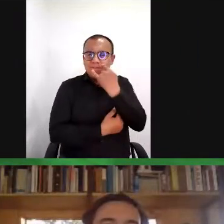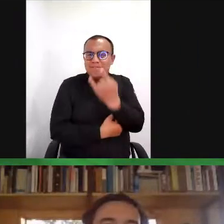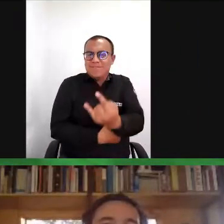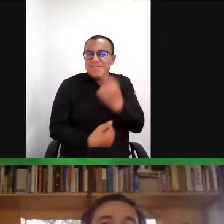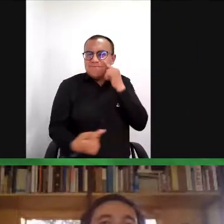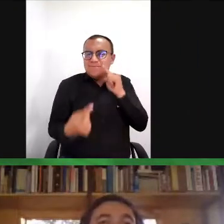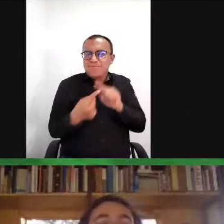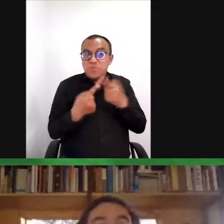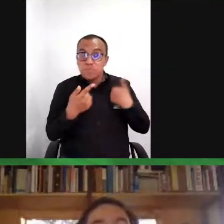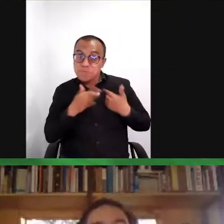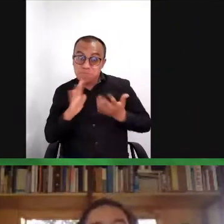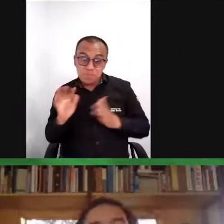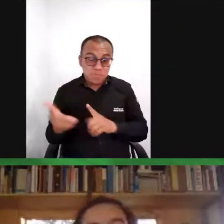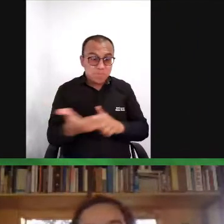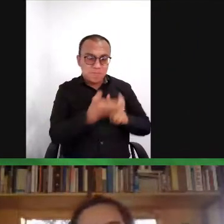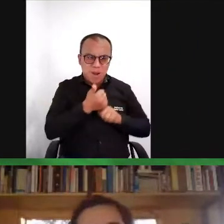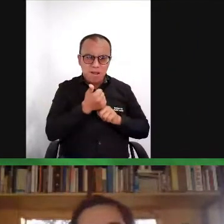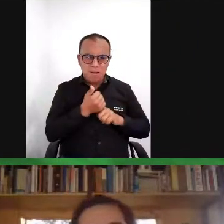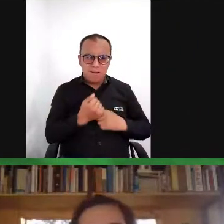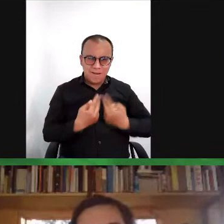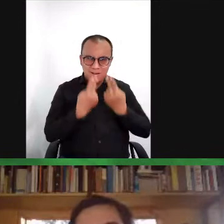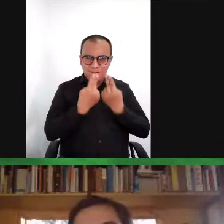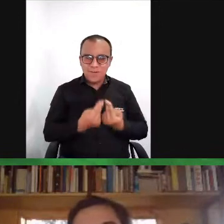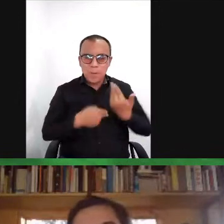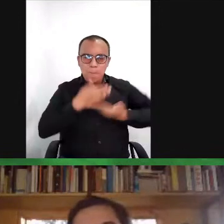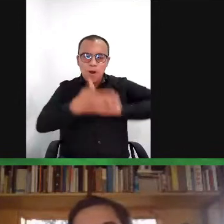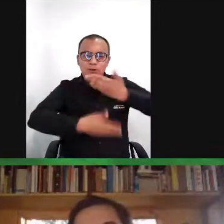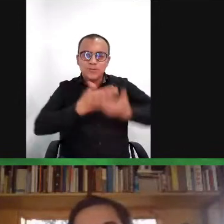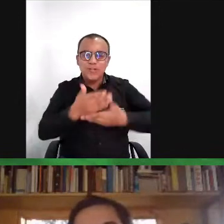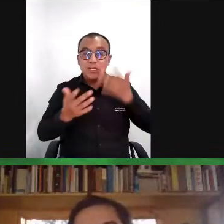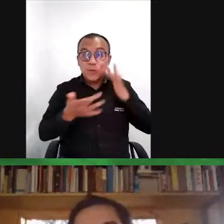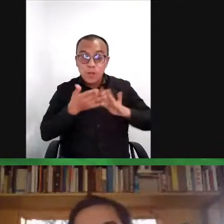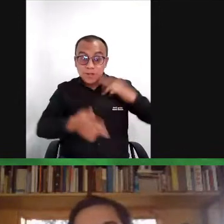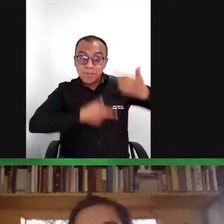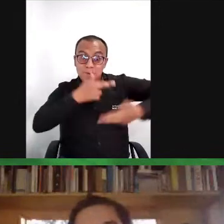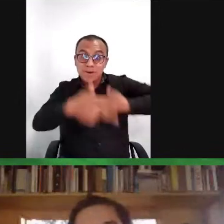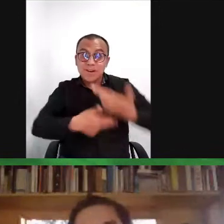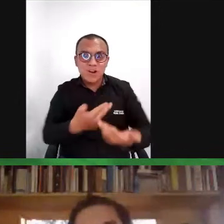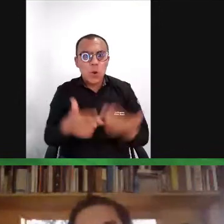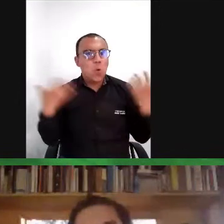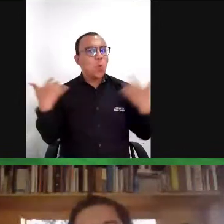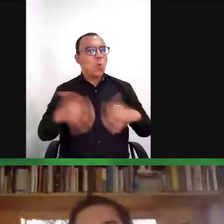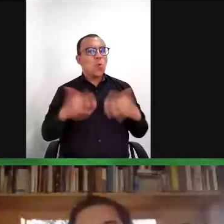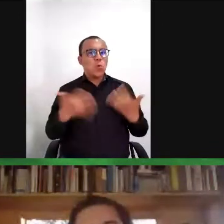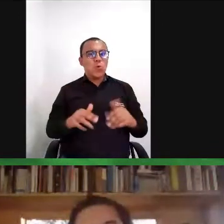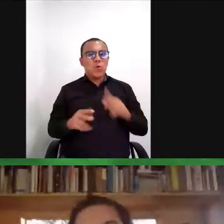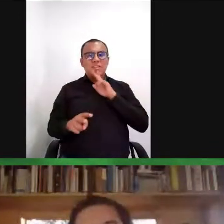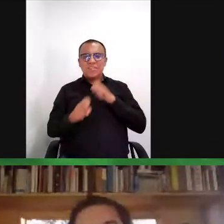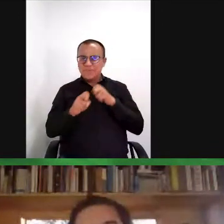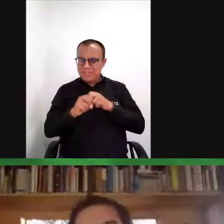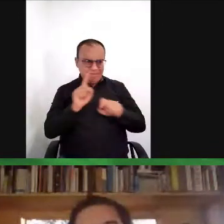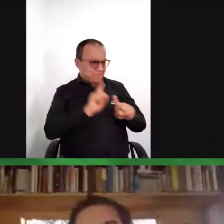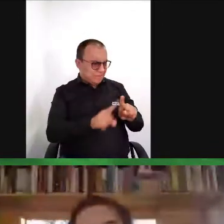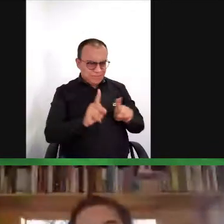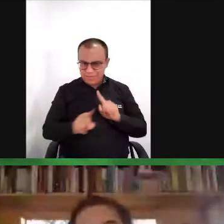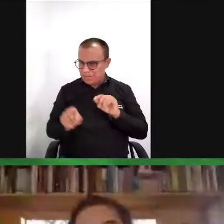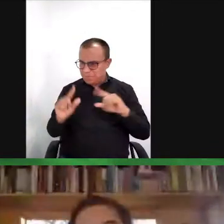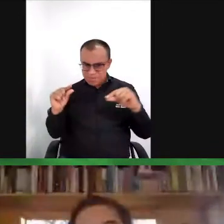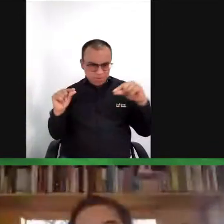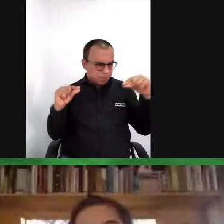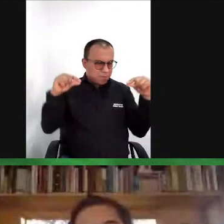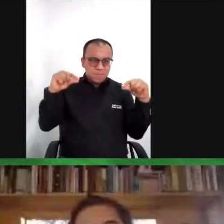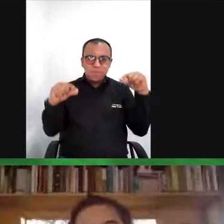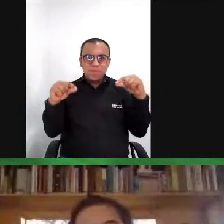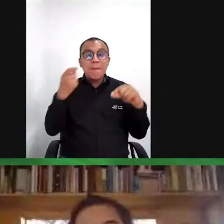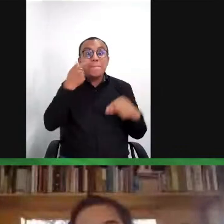potenciales compañeras para sus faenas de apareamiento. De no ser por eso, sería aún más difícil diferenciarlos de las hembras, dado que se